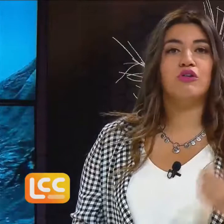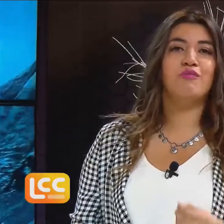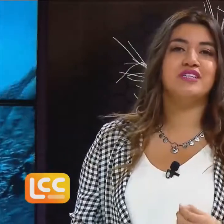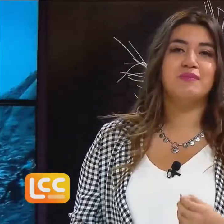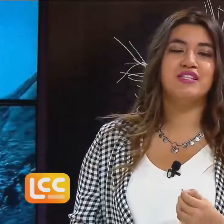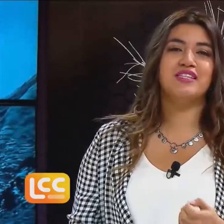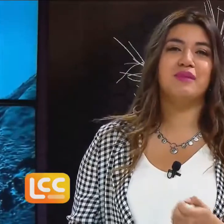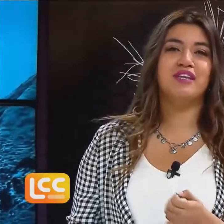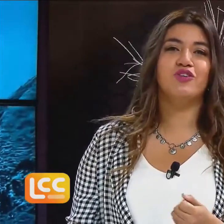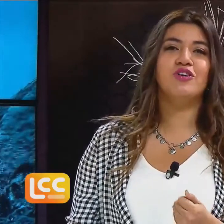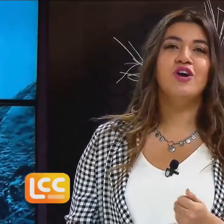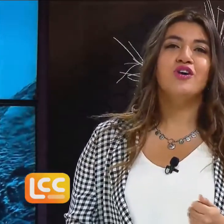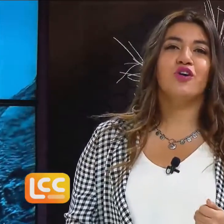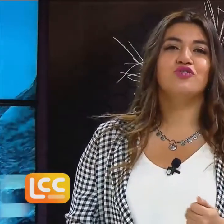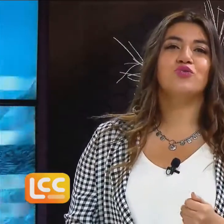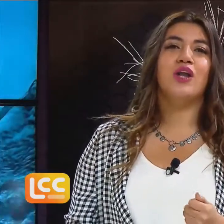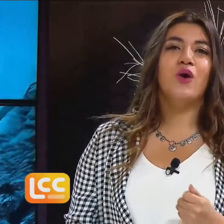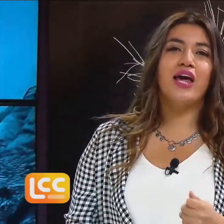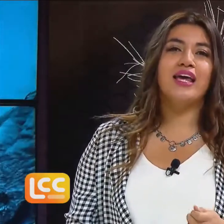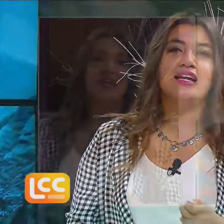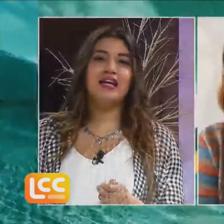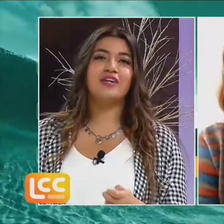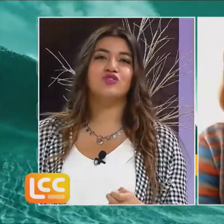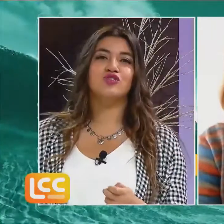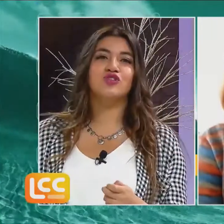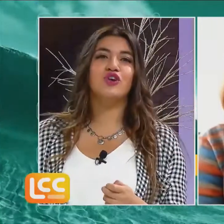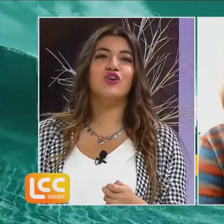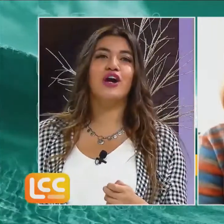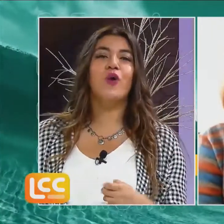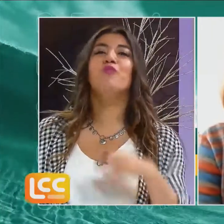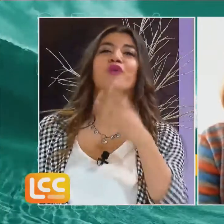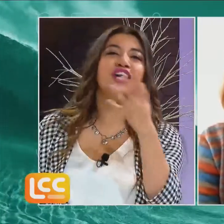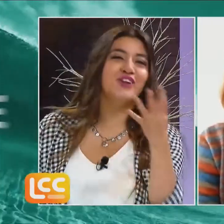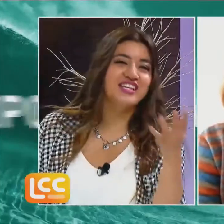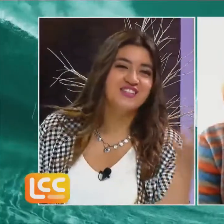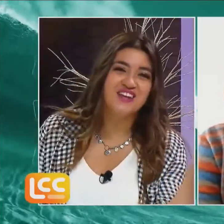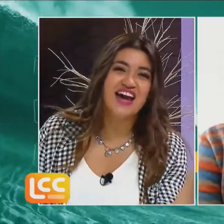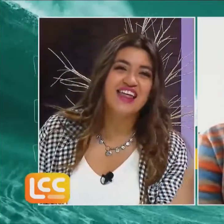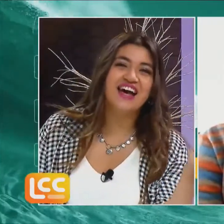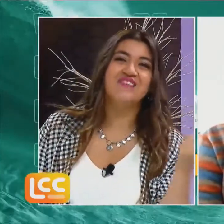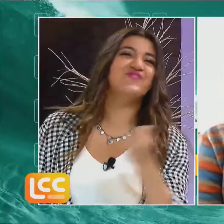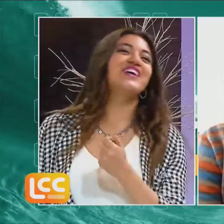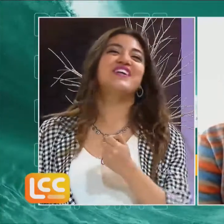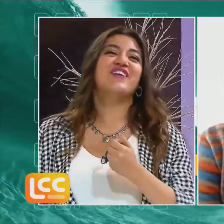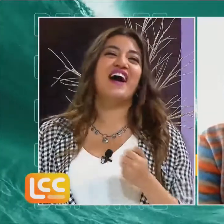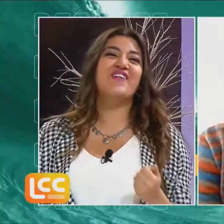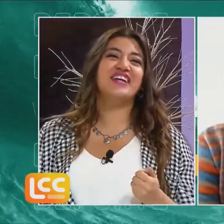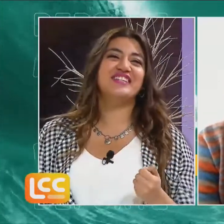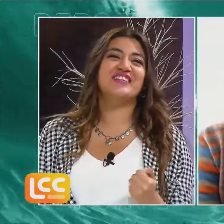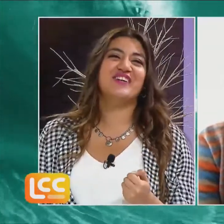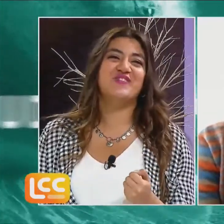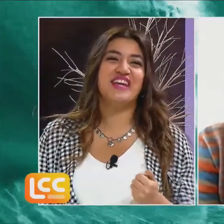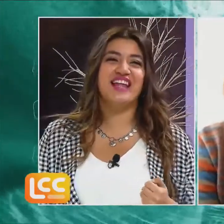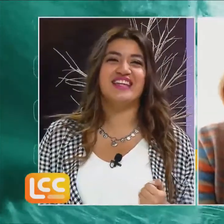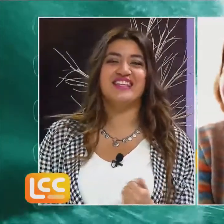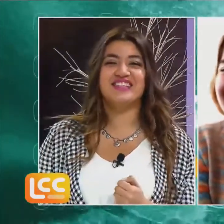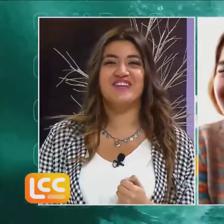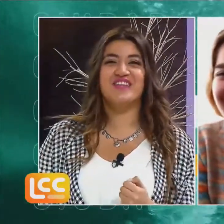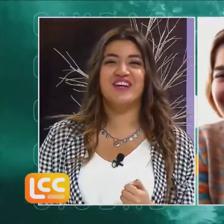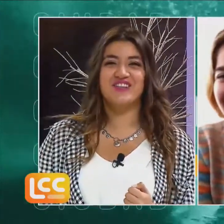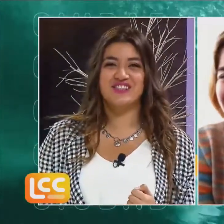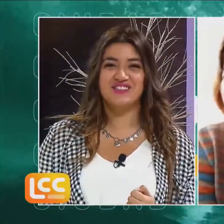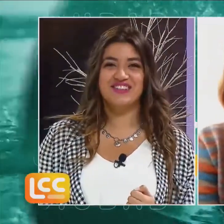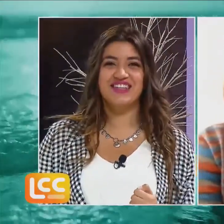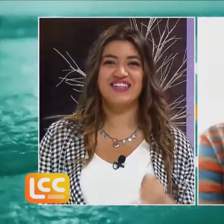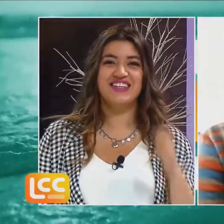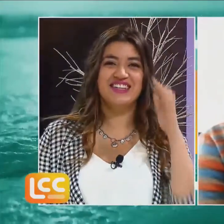queremos conversar precisamente con Consuelo Herrera, socióloga, un poquito lesionada, pero aún así nos acompaña a la distancia. ¿Cómo